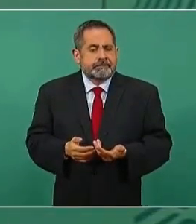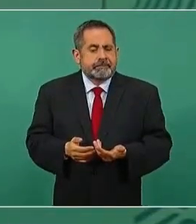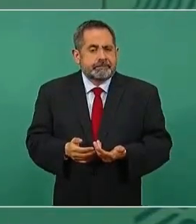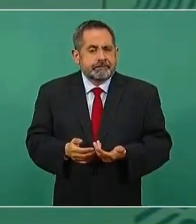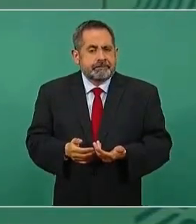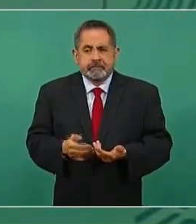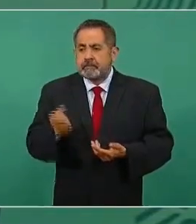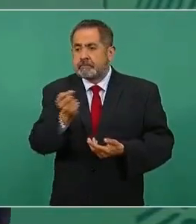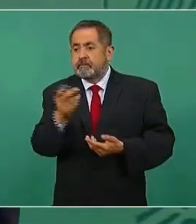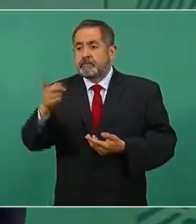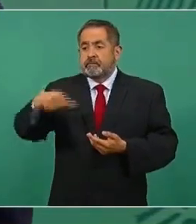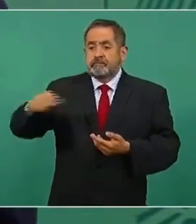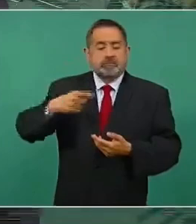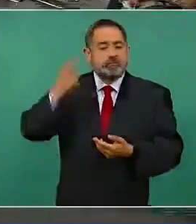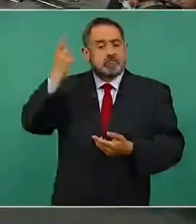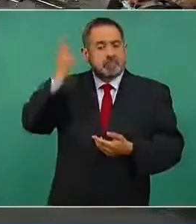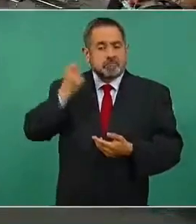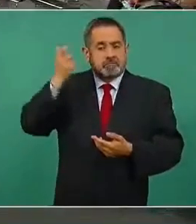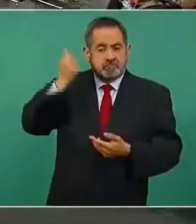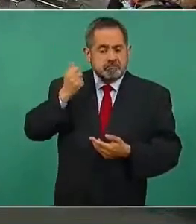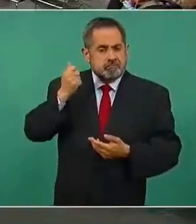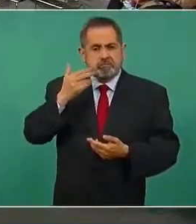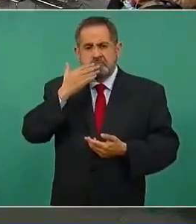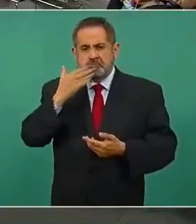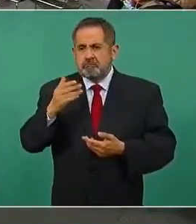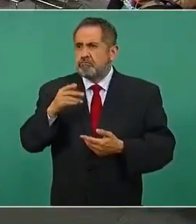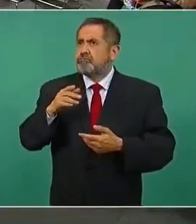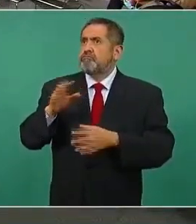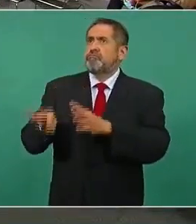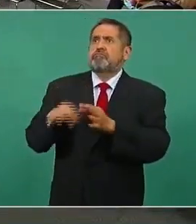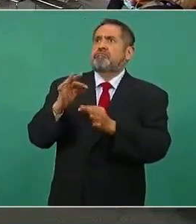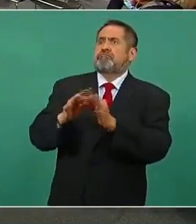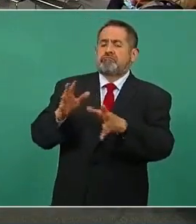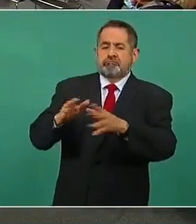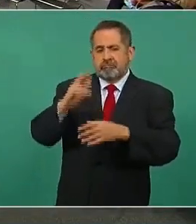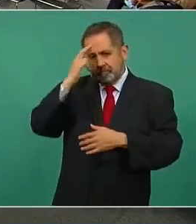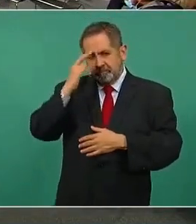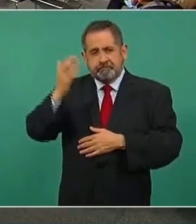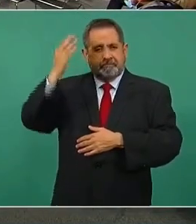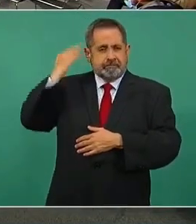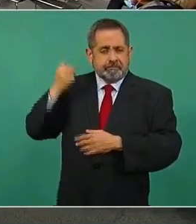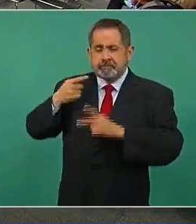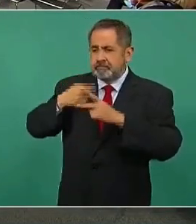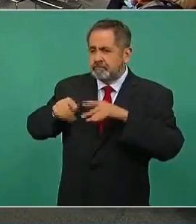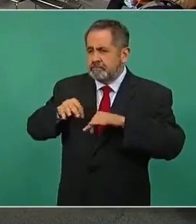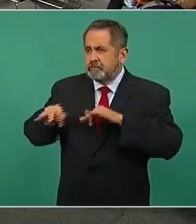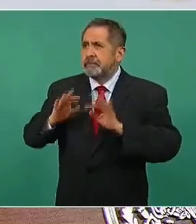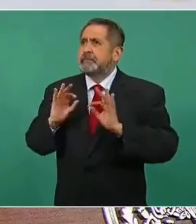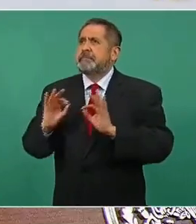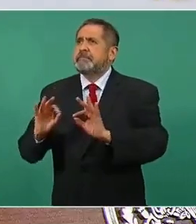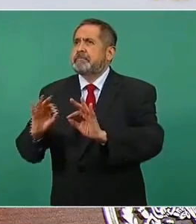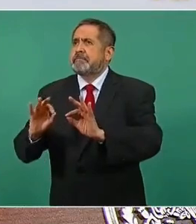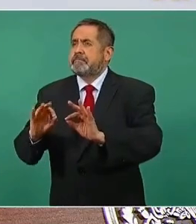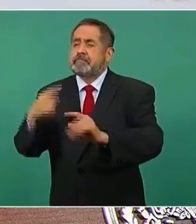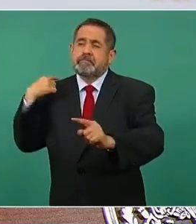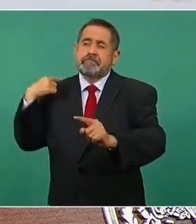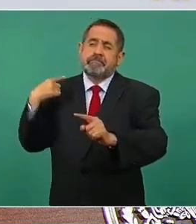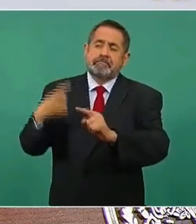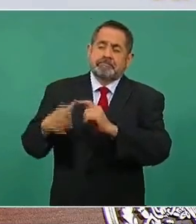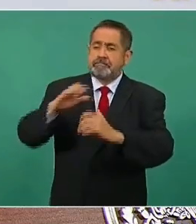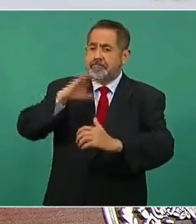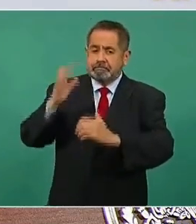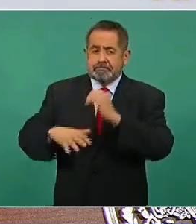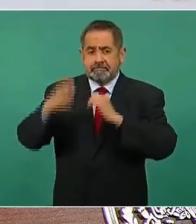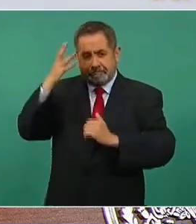de jubilación están dejando las instalaciones como las encontraron cuando empezaron ellos a trabajar,